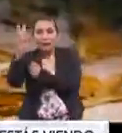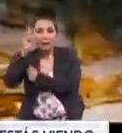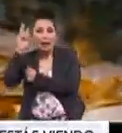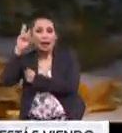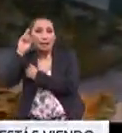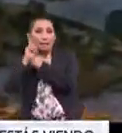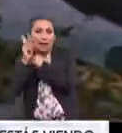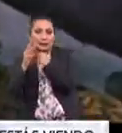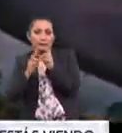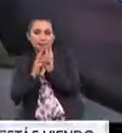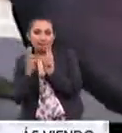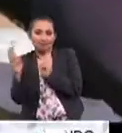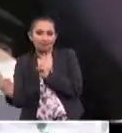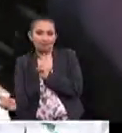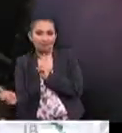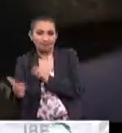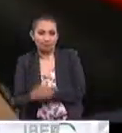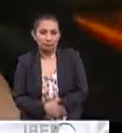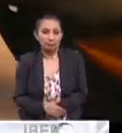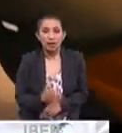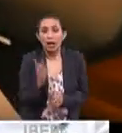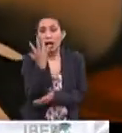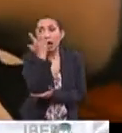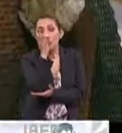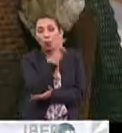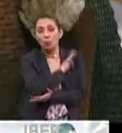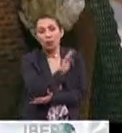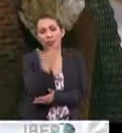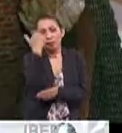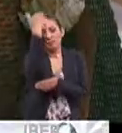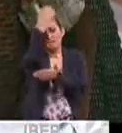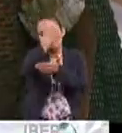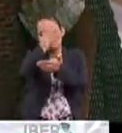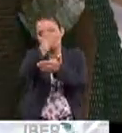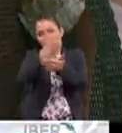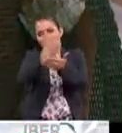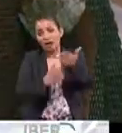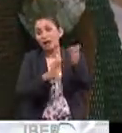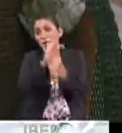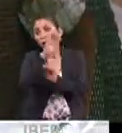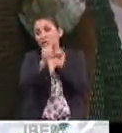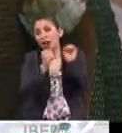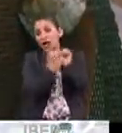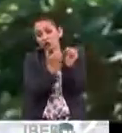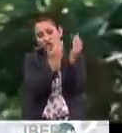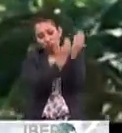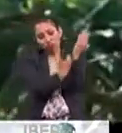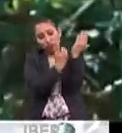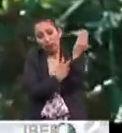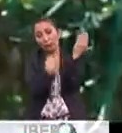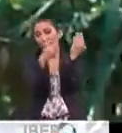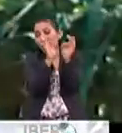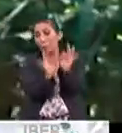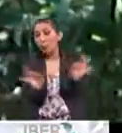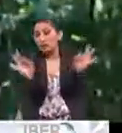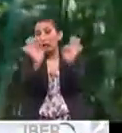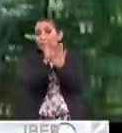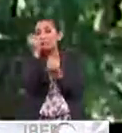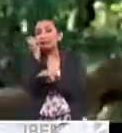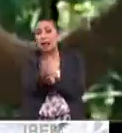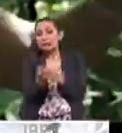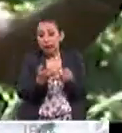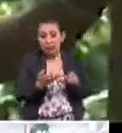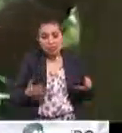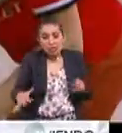el país vecino. Los árboles pueden producir corteza durante 50 años, pero lo más importante es